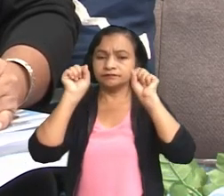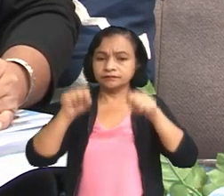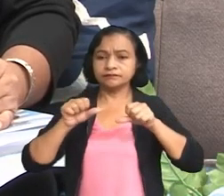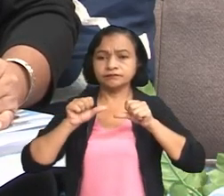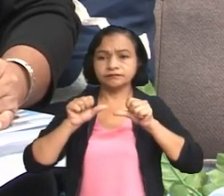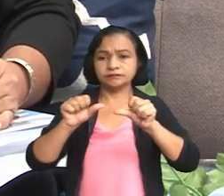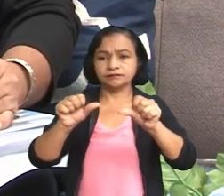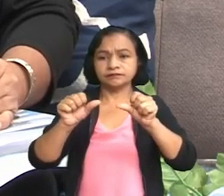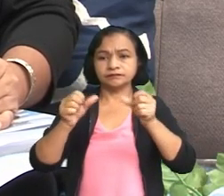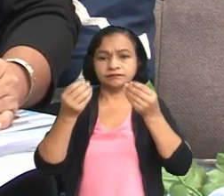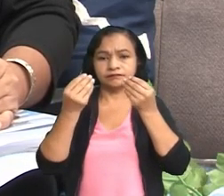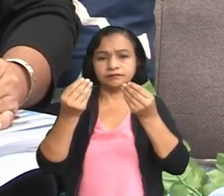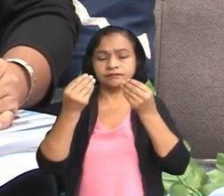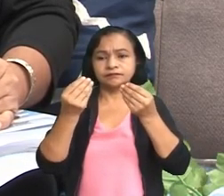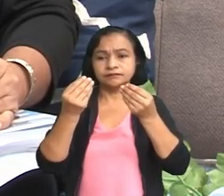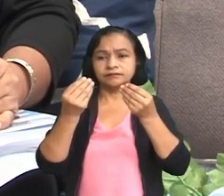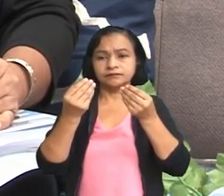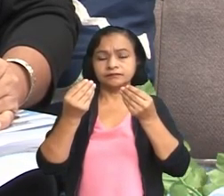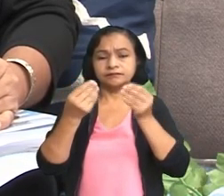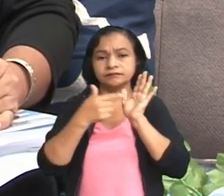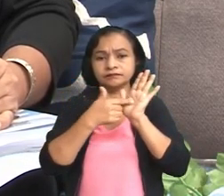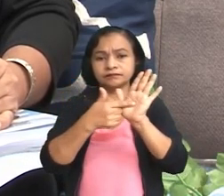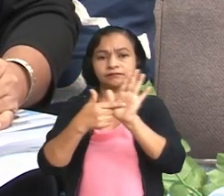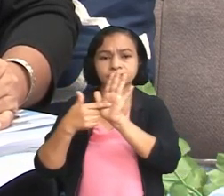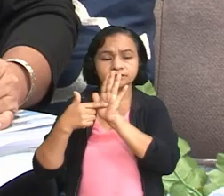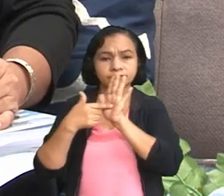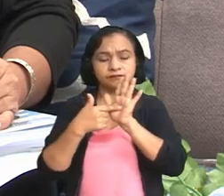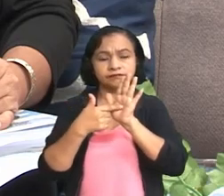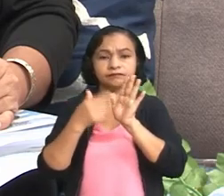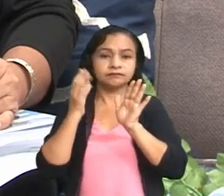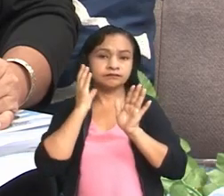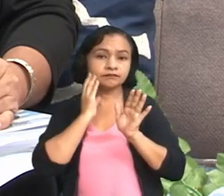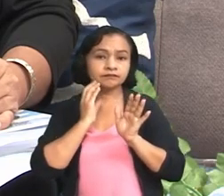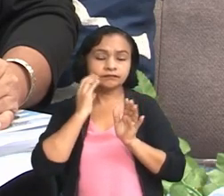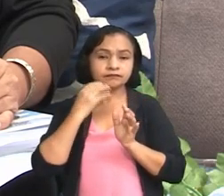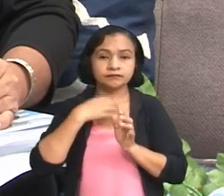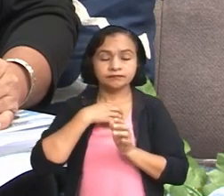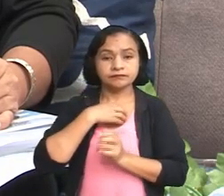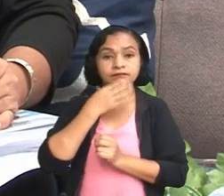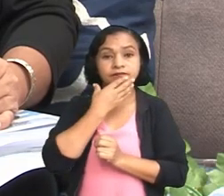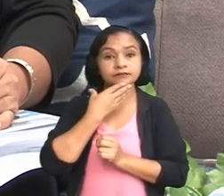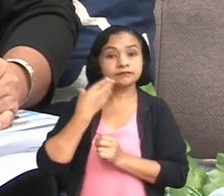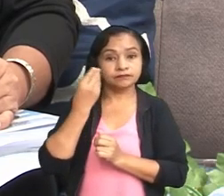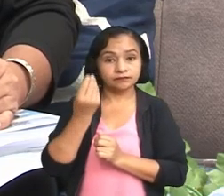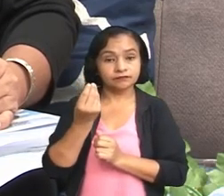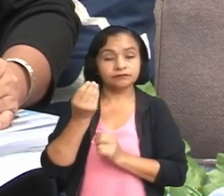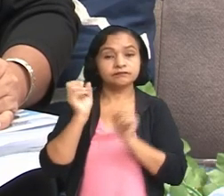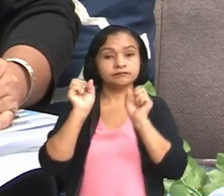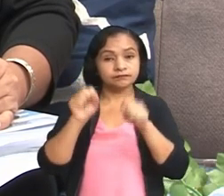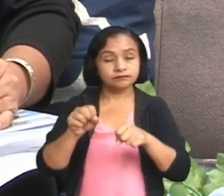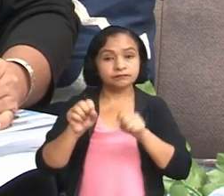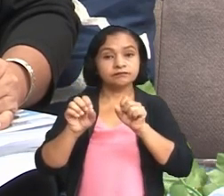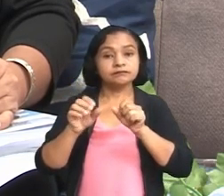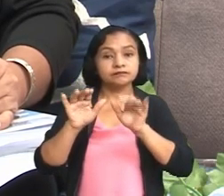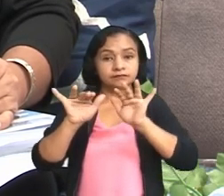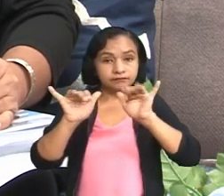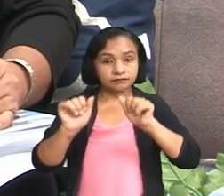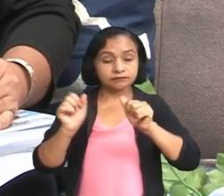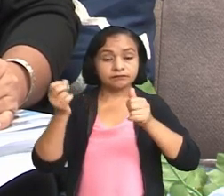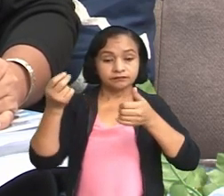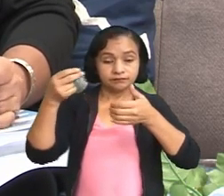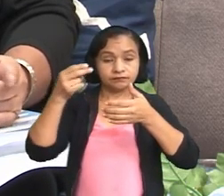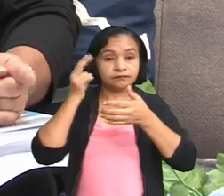Ahorita hay muchas, digamos, ejemplos, vivencias de jóvenes que han logrado llegar incluso a la